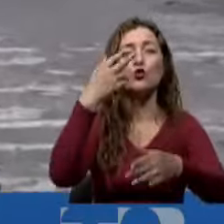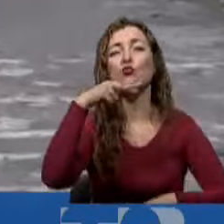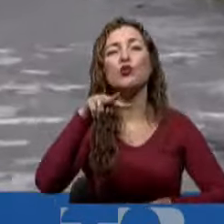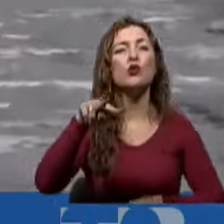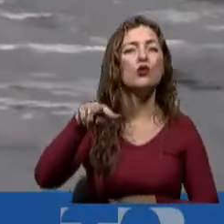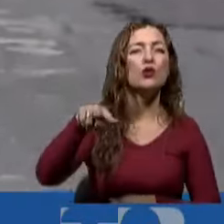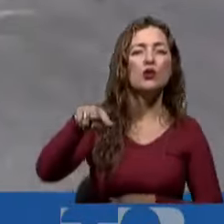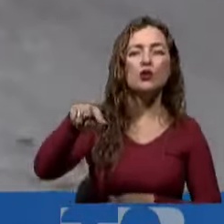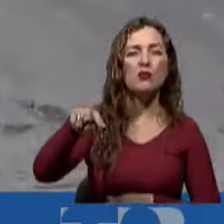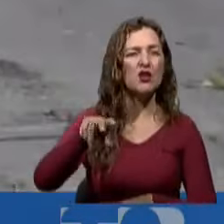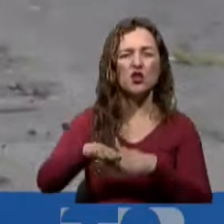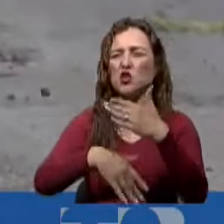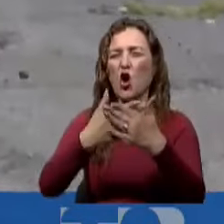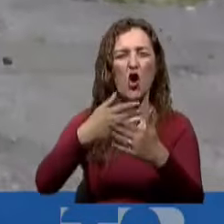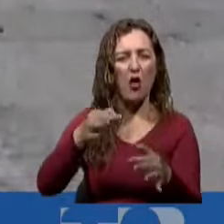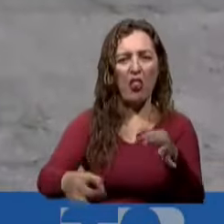se encuentra en estas condiciones.